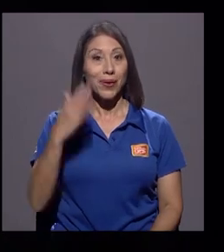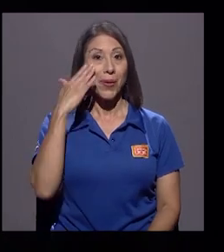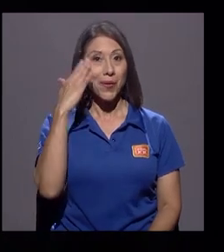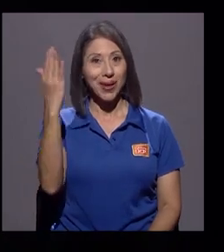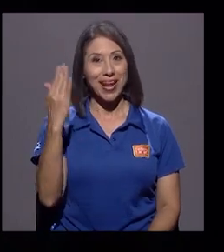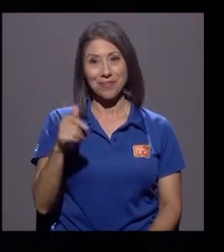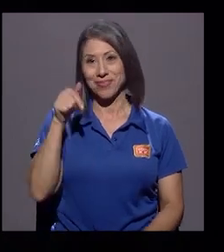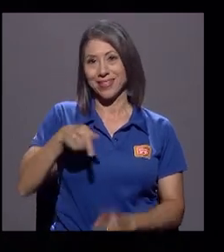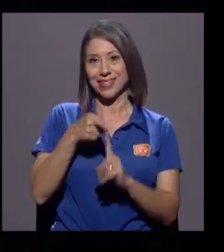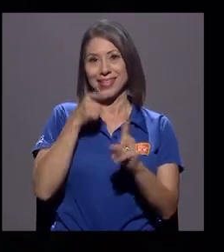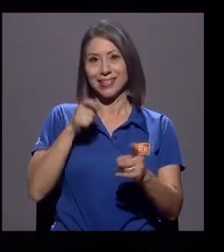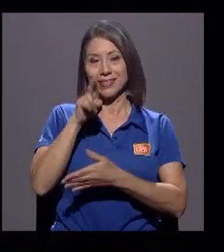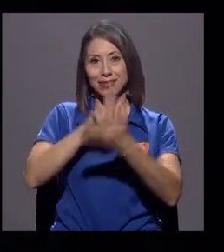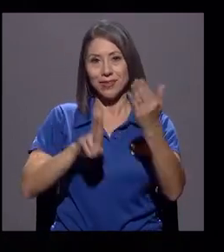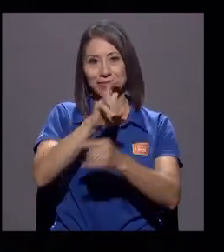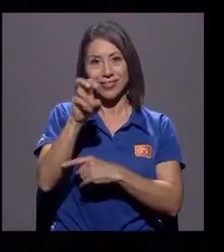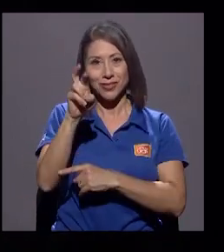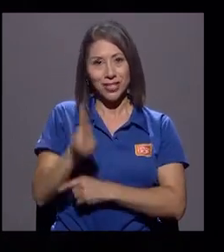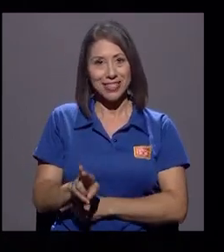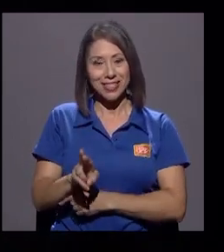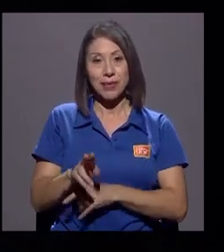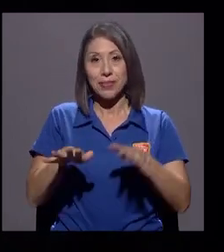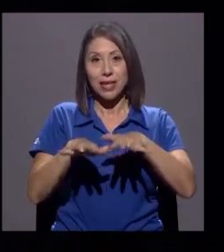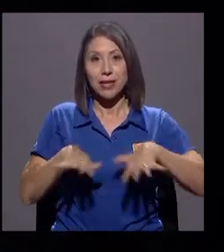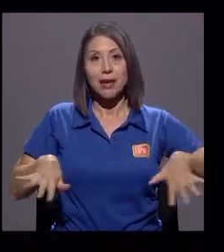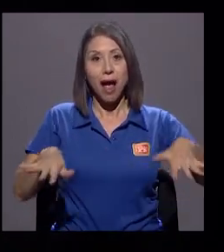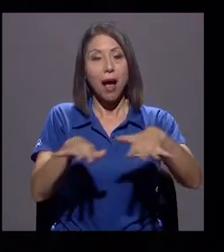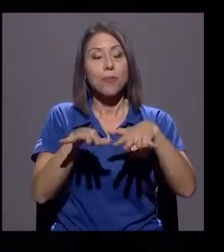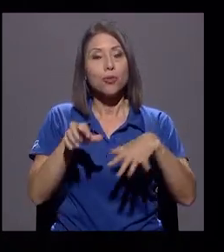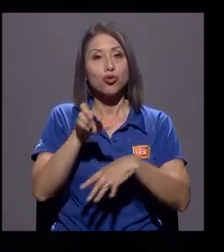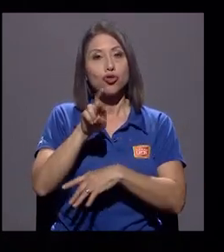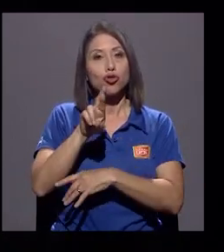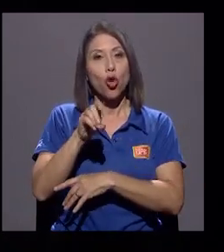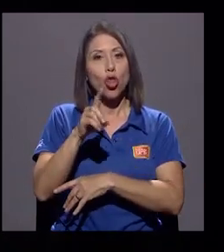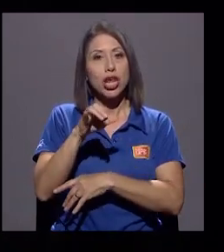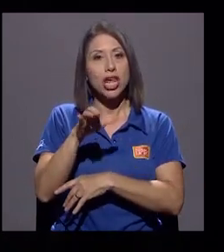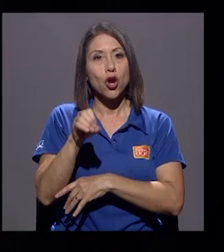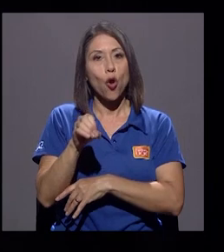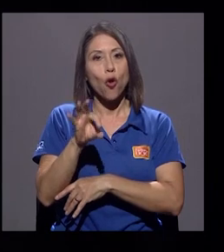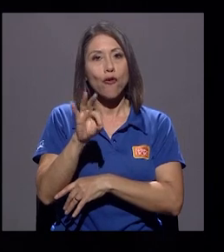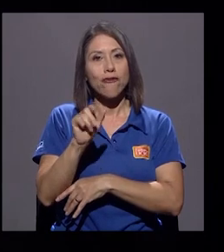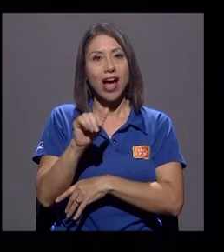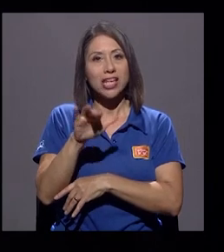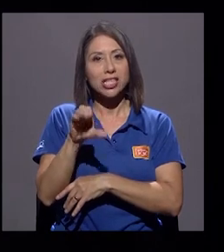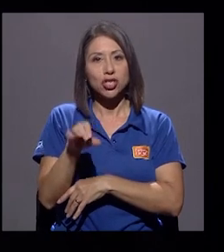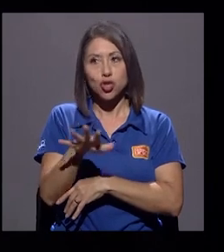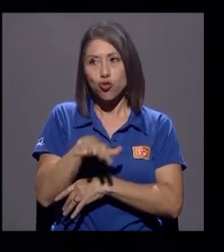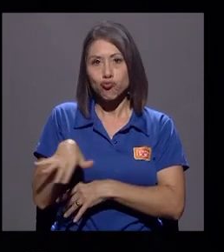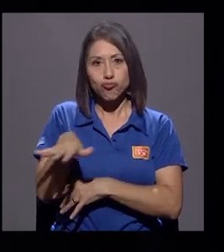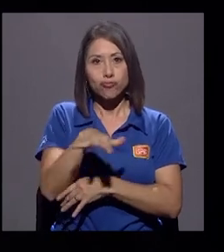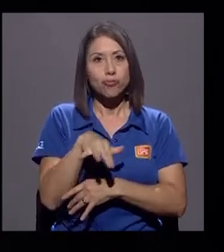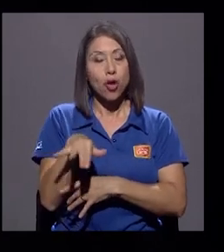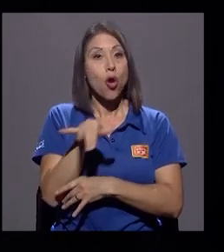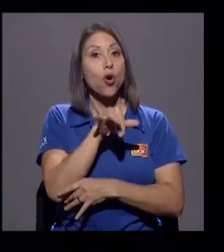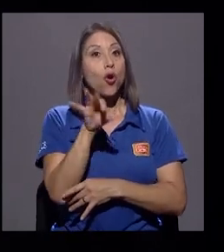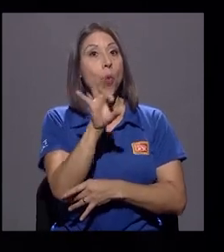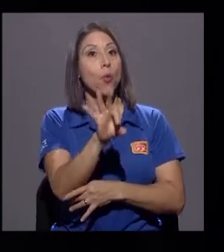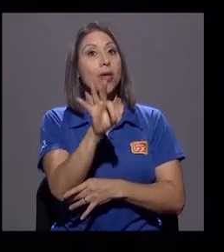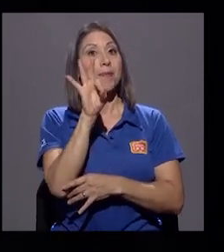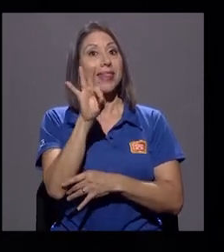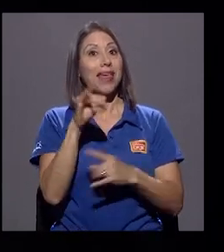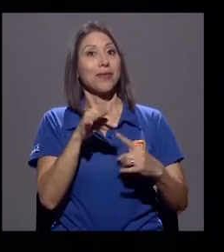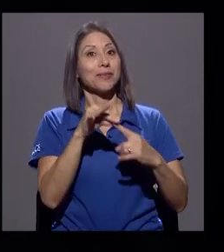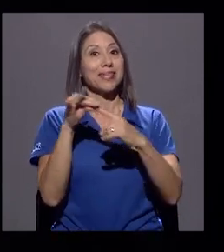hola estamos de la universidad de costa rica en el campus rodrigo facio casualmente como invitado especial